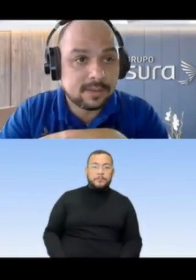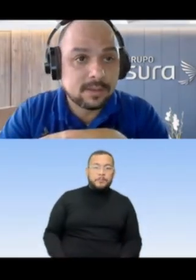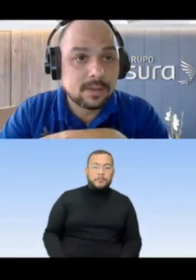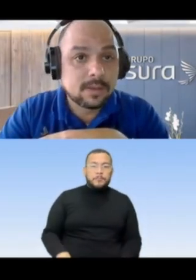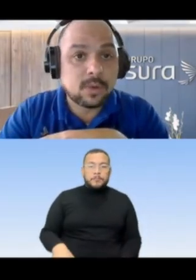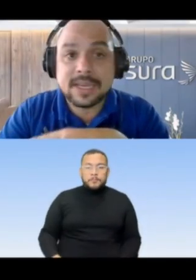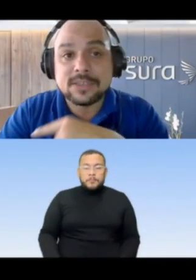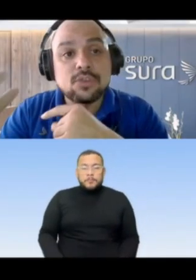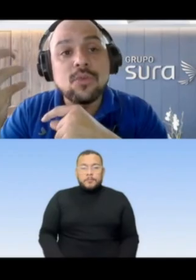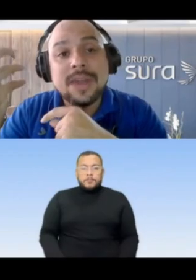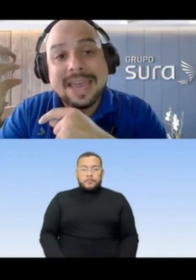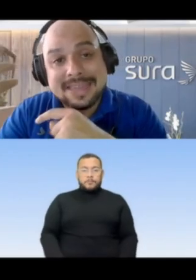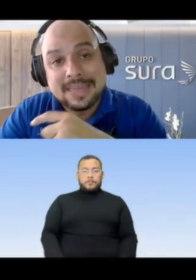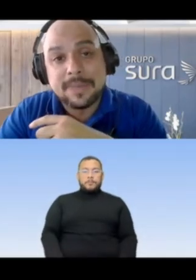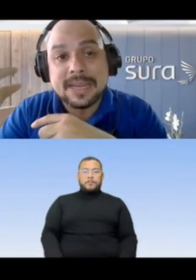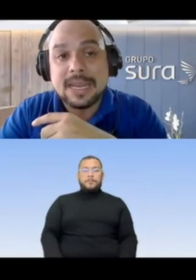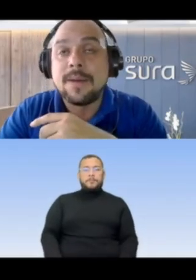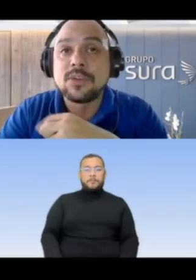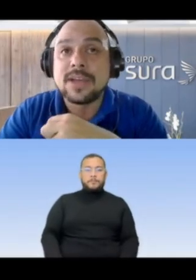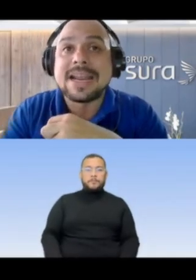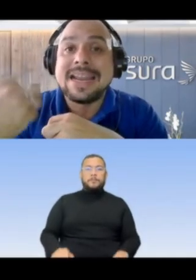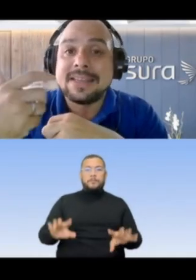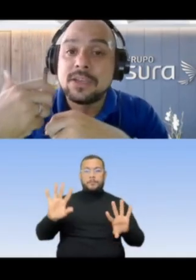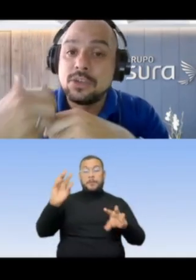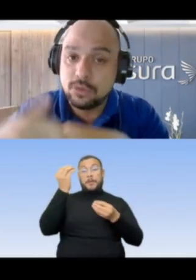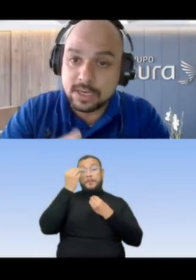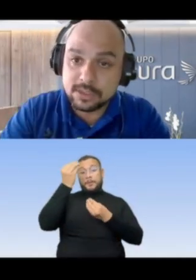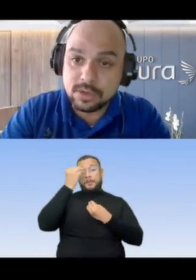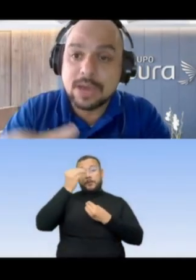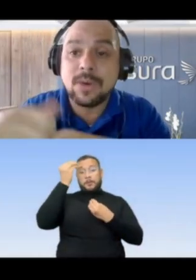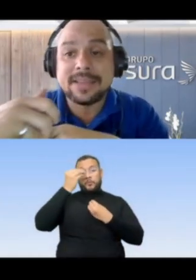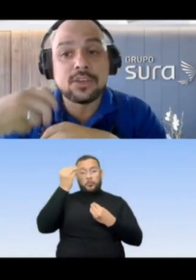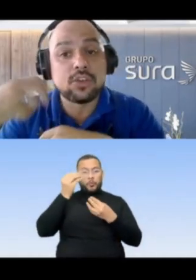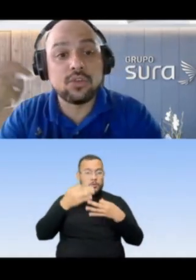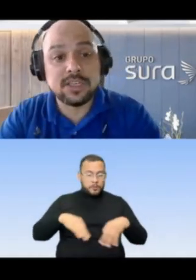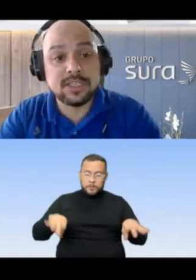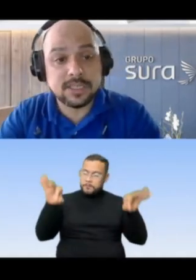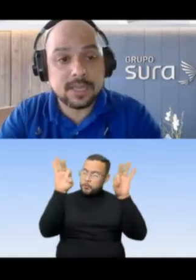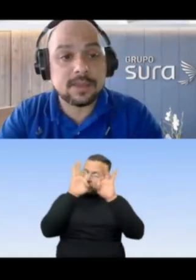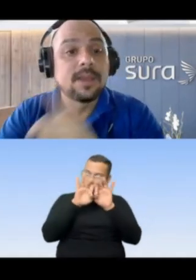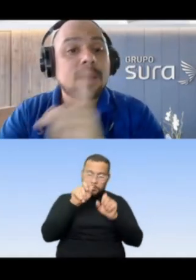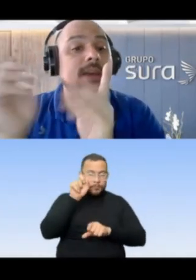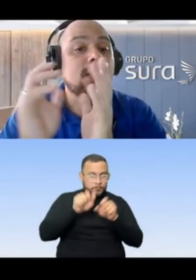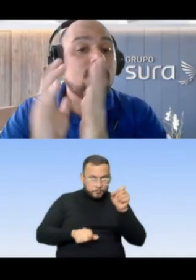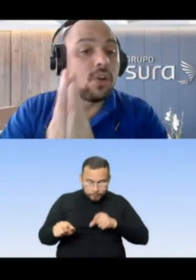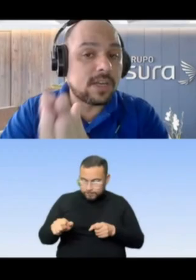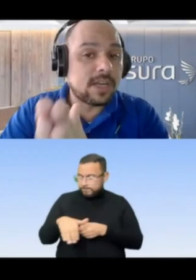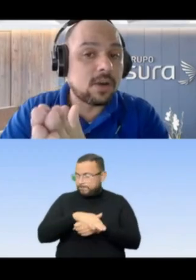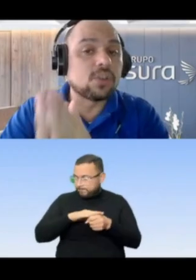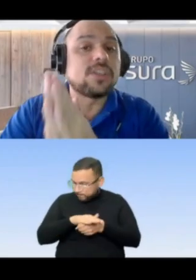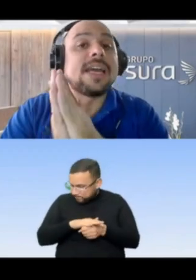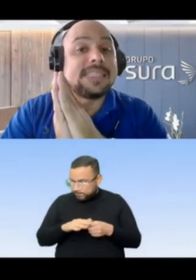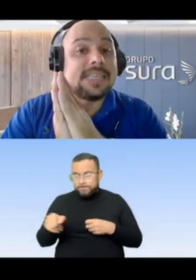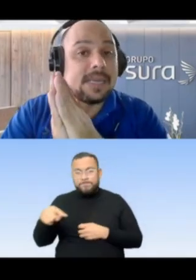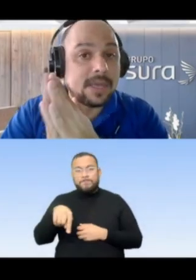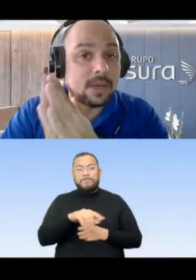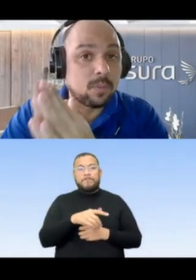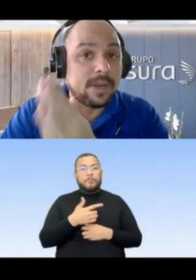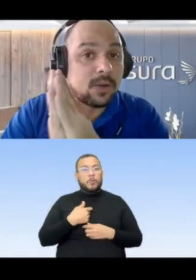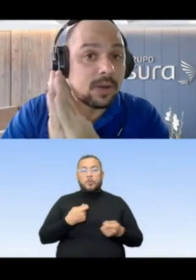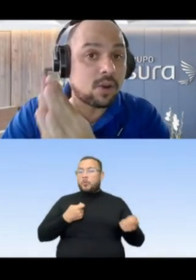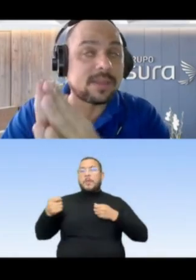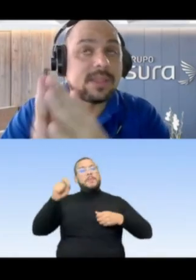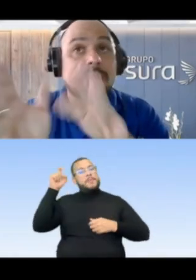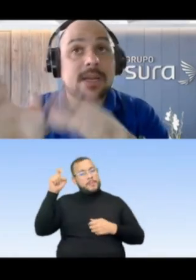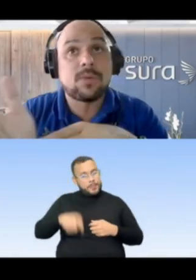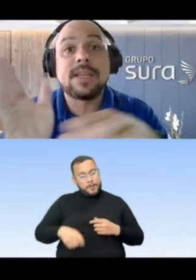muy importante, porque esto es una etapa que le vamos a dar a la atención de un lesionado, a la atención de un incidente. No se negocia y se debe